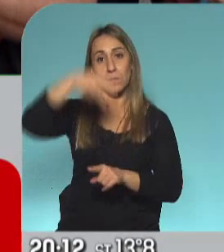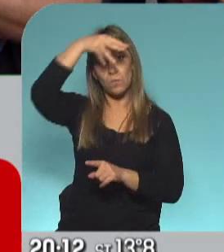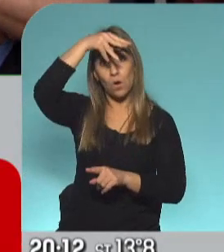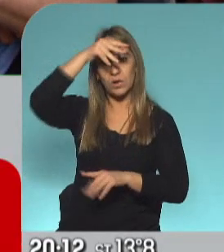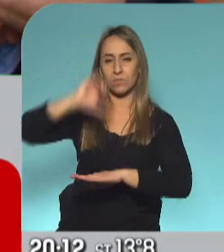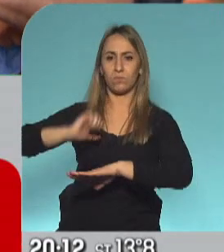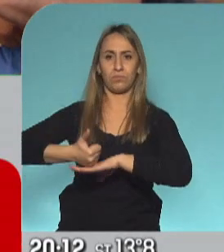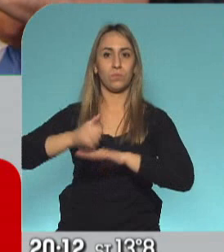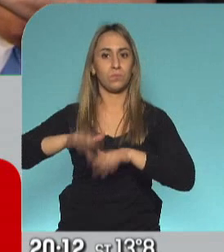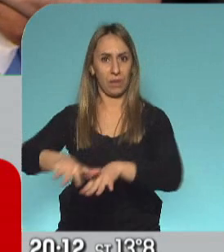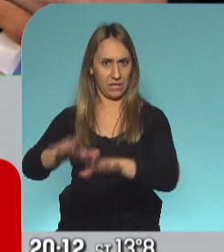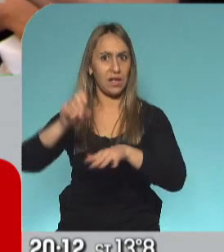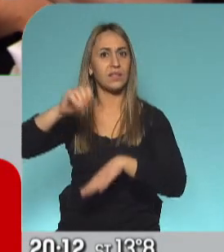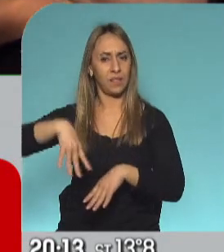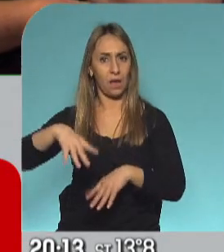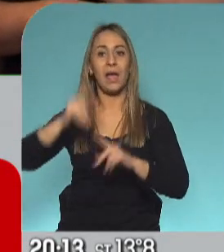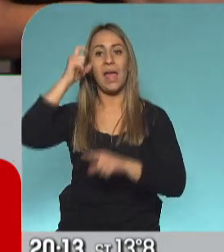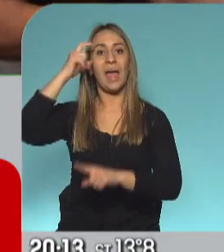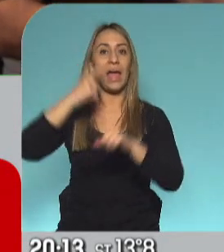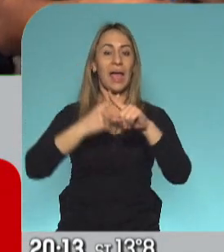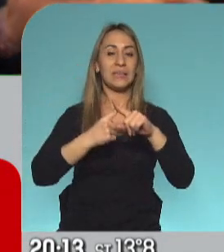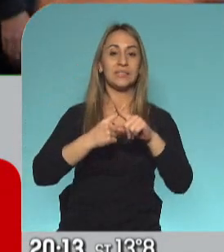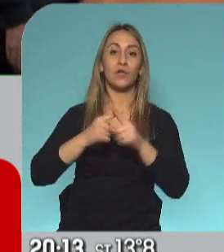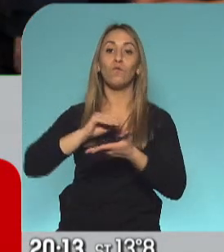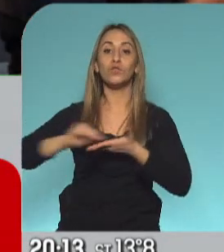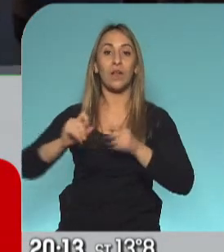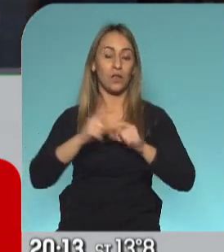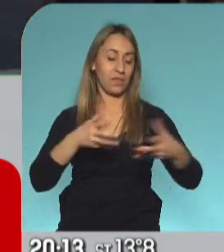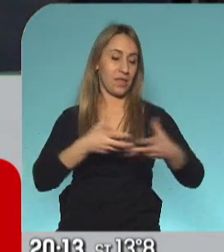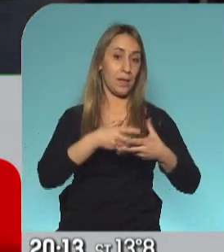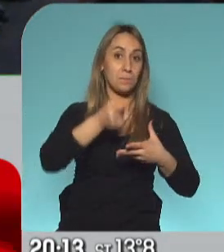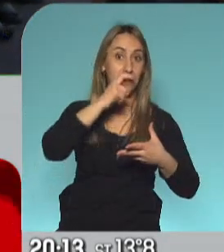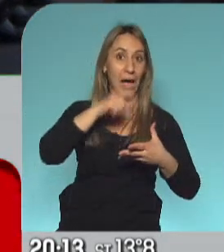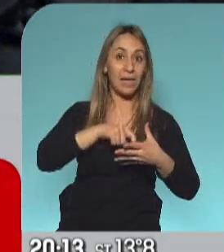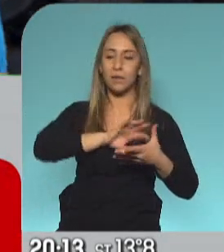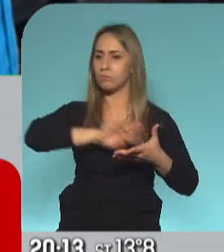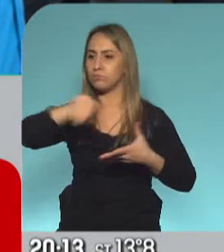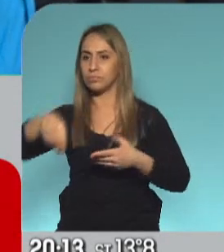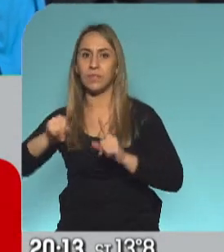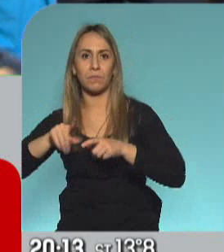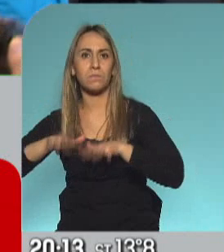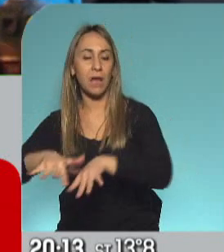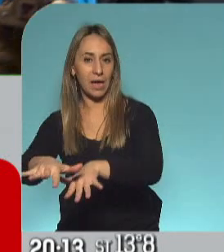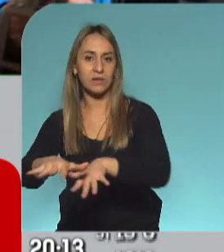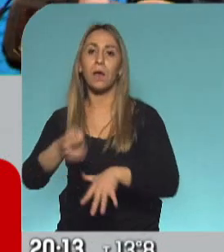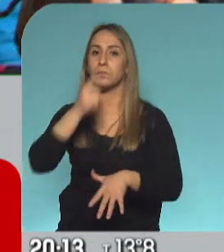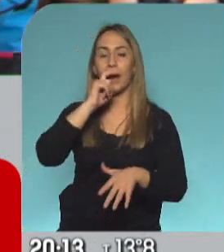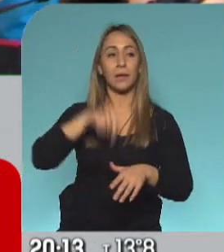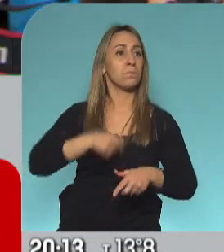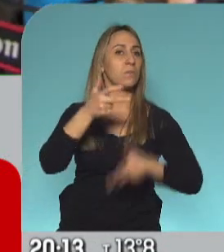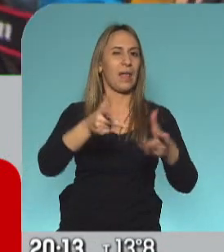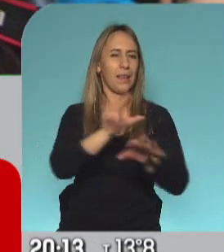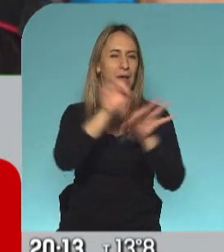marcha, estuvieron exfuncionarios de Mauricio Macri en la marcha. Esta vez Macri no habló del tema, pero viene apoyando este tipo